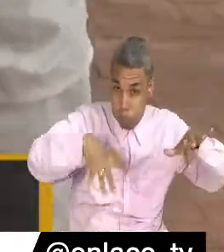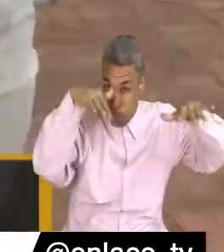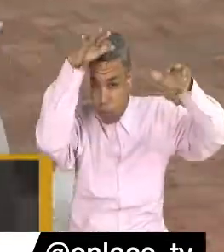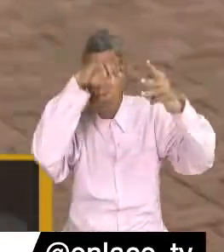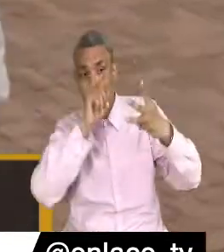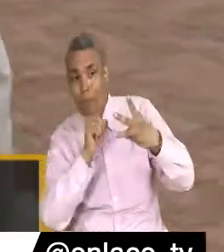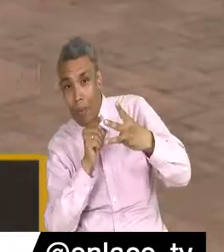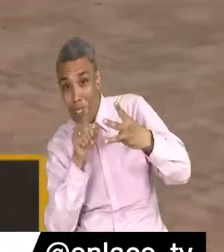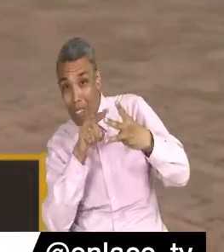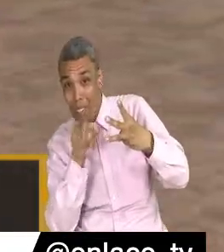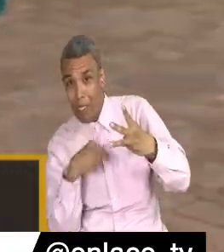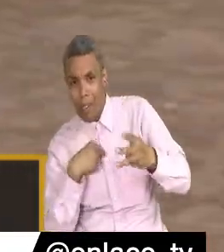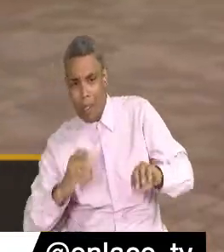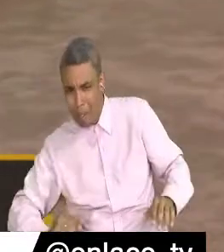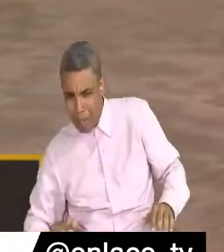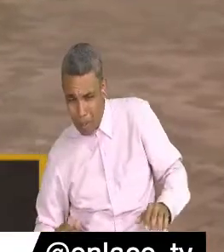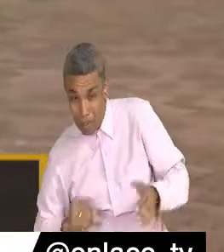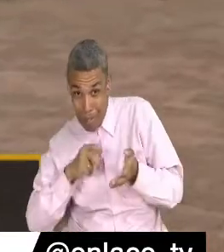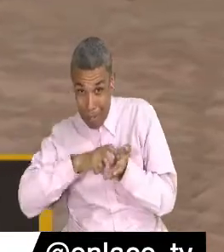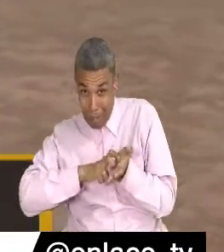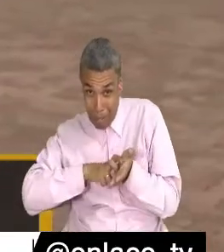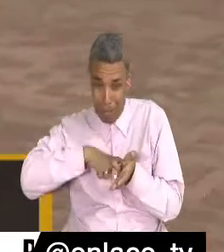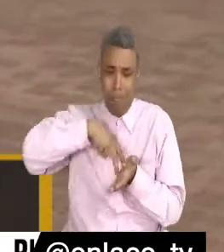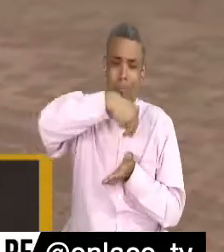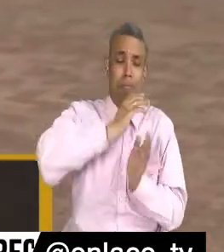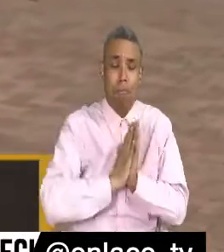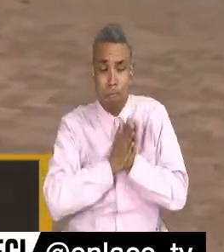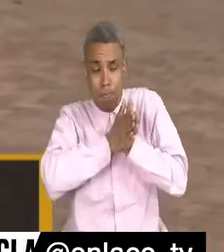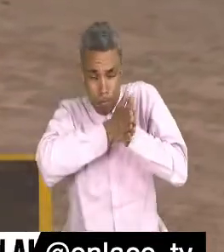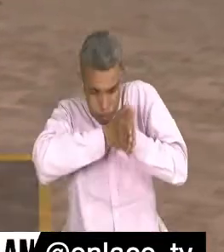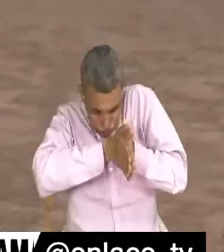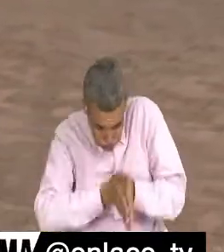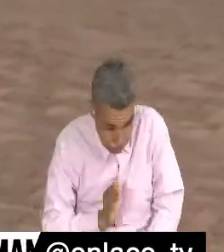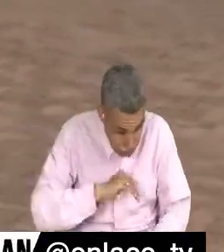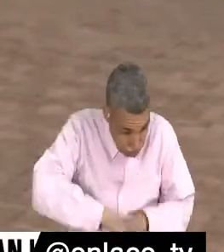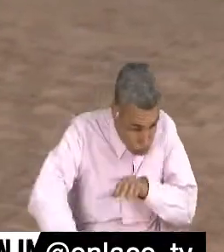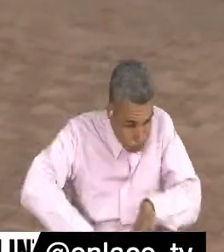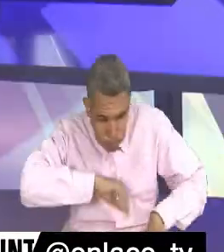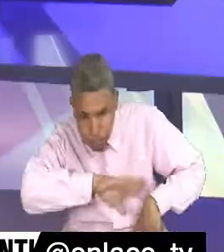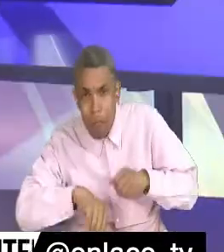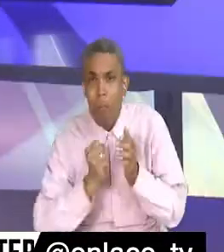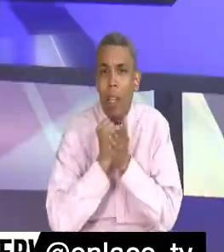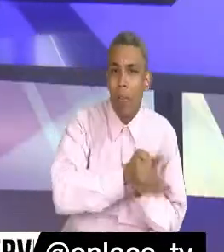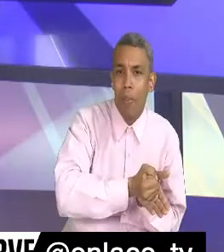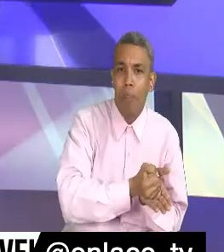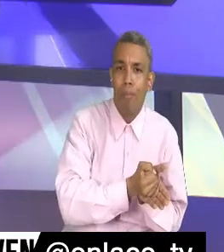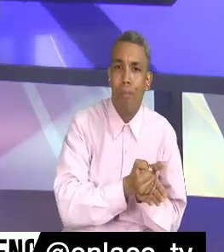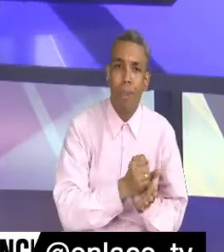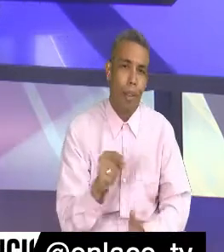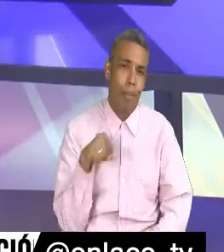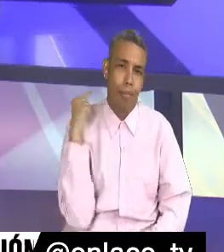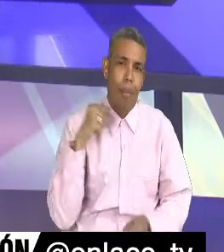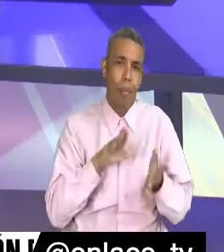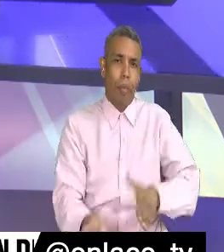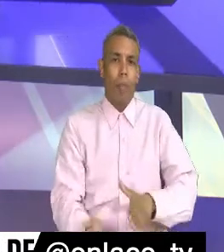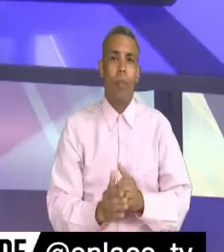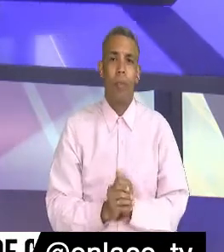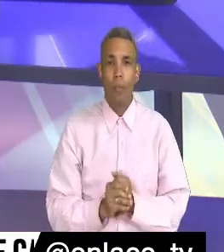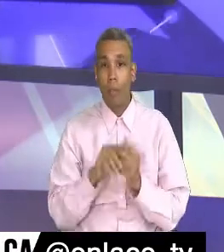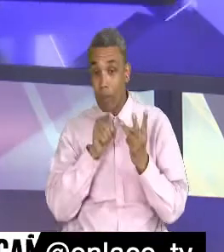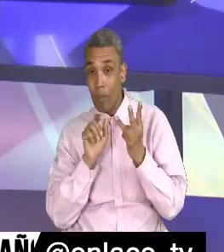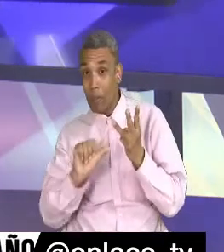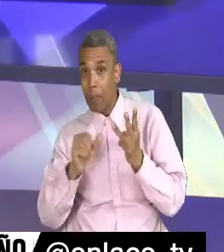levantamiento también llegó la hermana de las víctimas, quien se salvó de morir ahogada. Y los organismos de atención